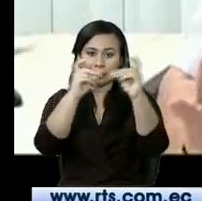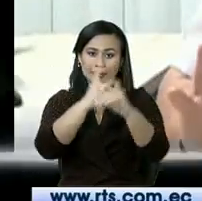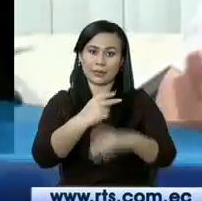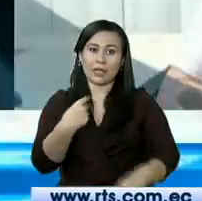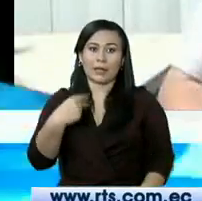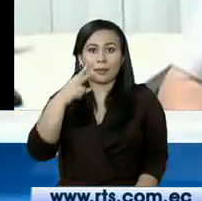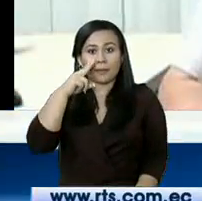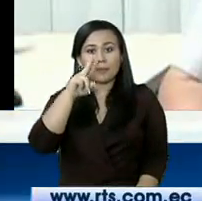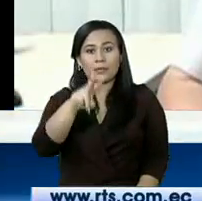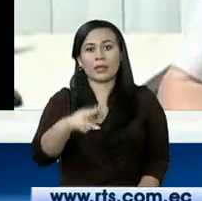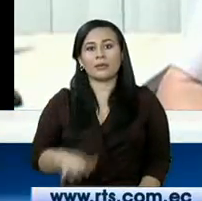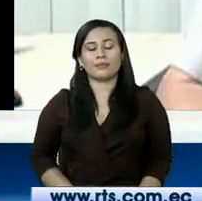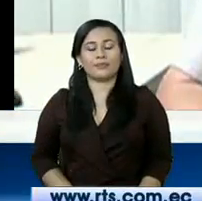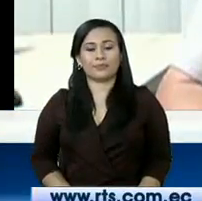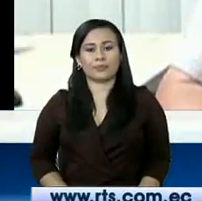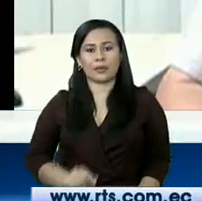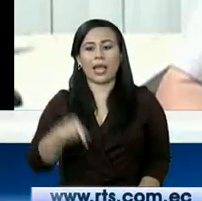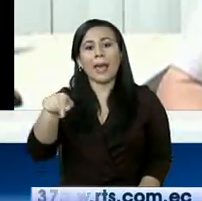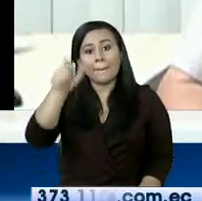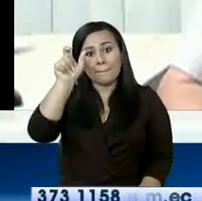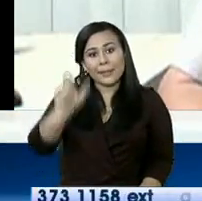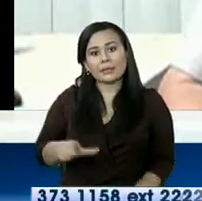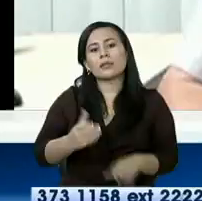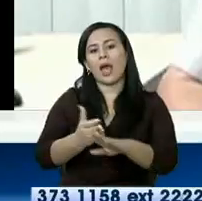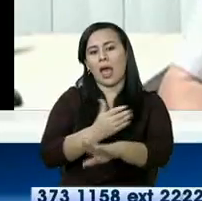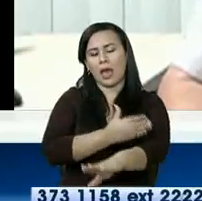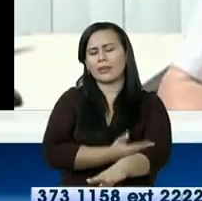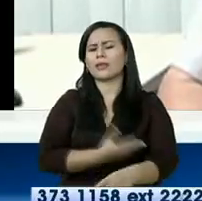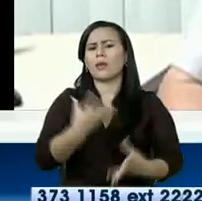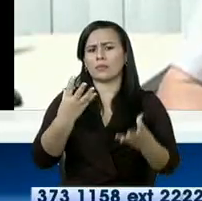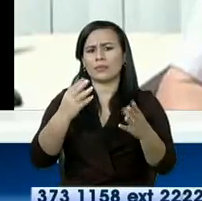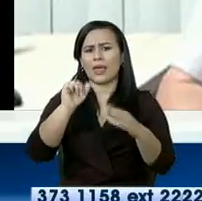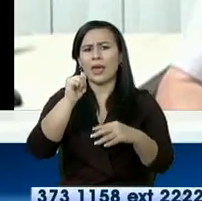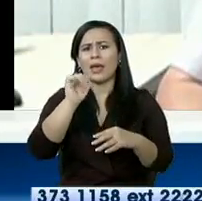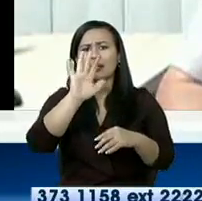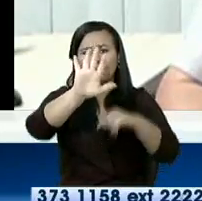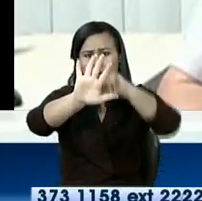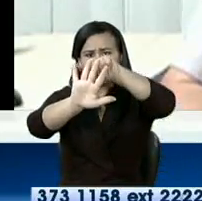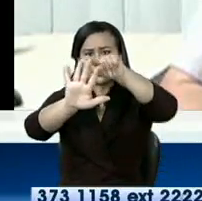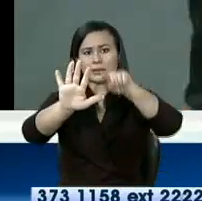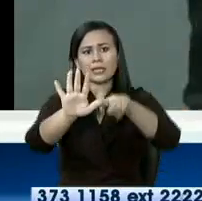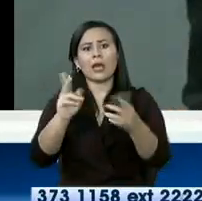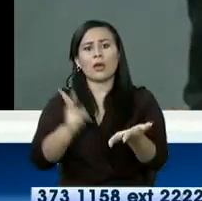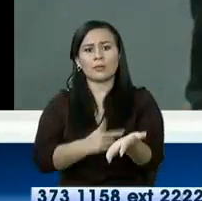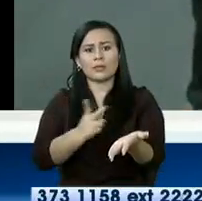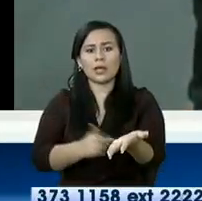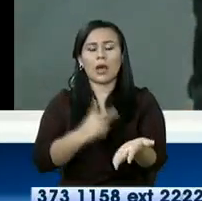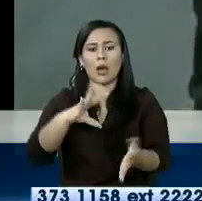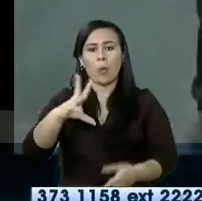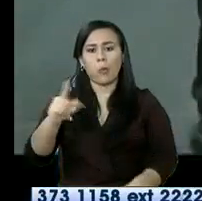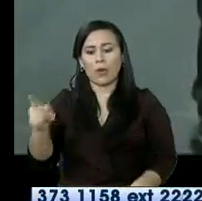2010 y dos detenciones en el 2013 en total cinco detenciones anteriores por robo informó rosell en a báscones